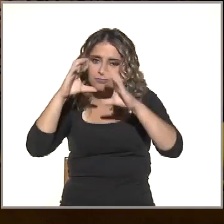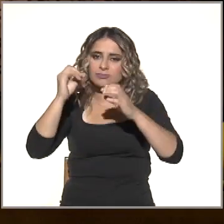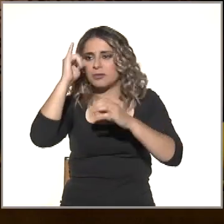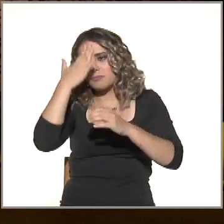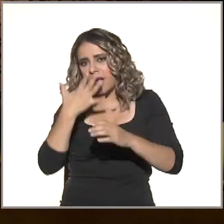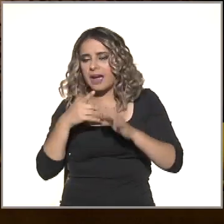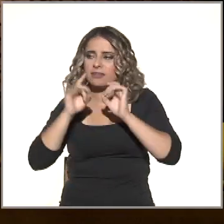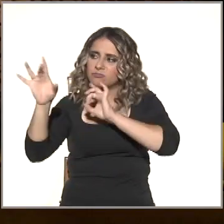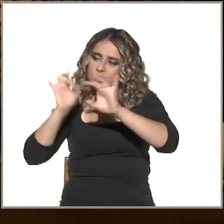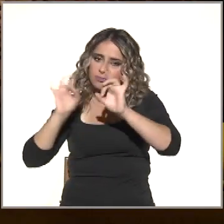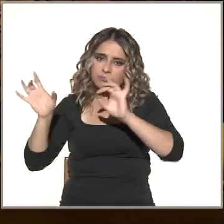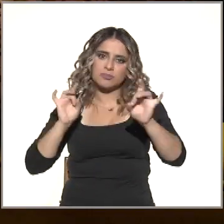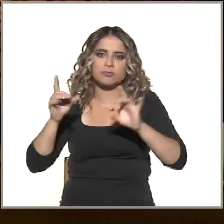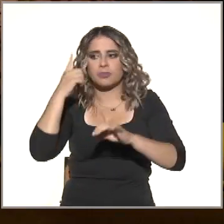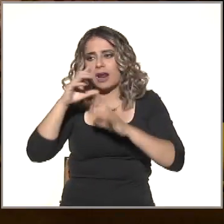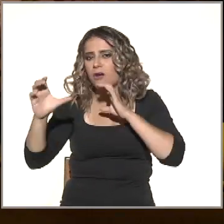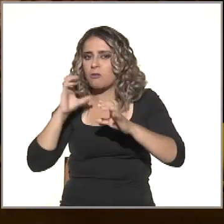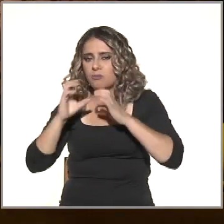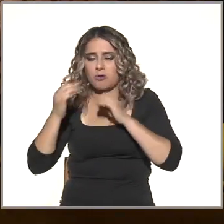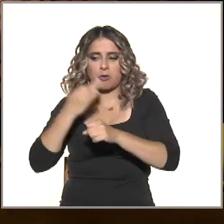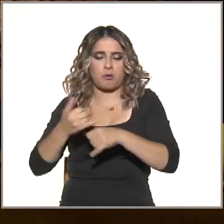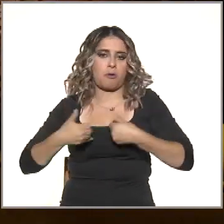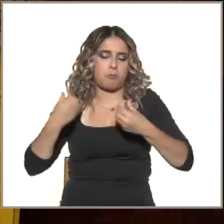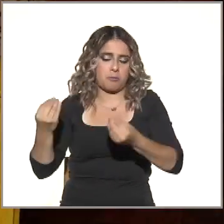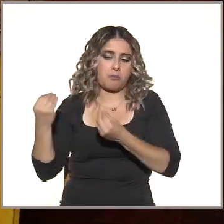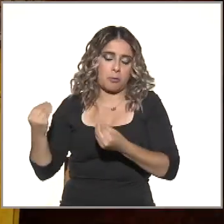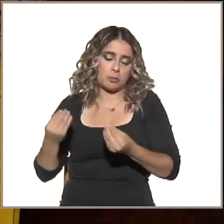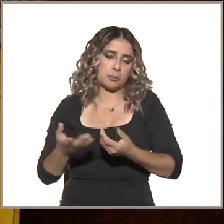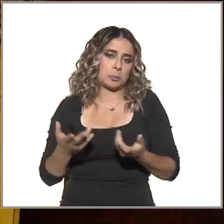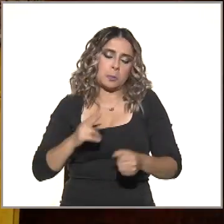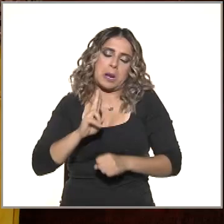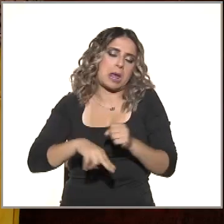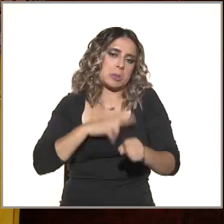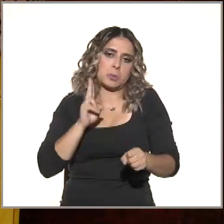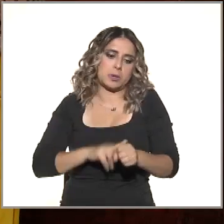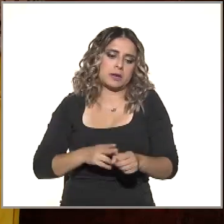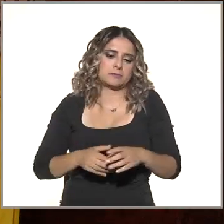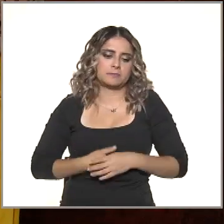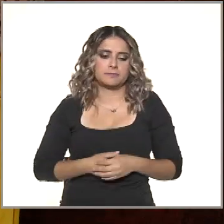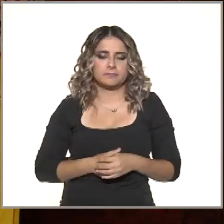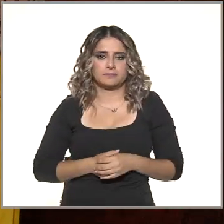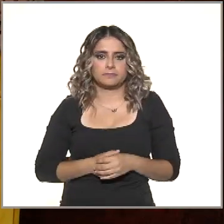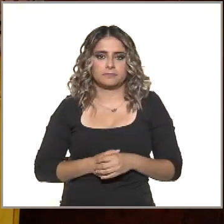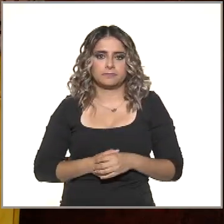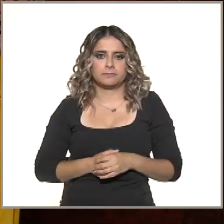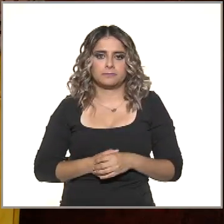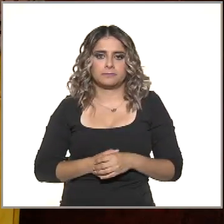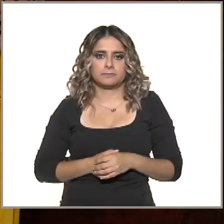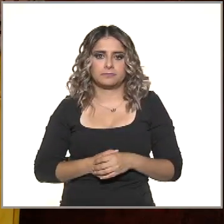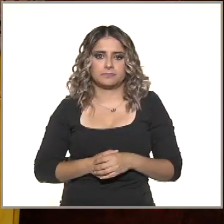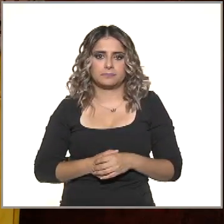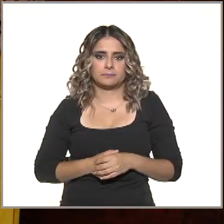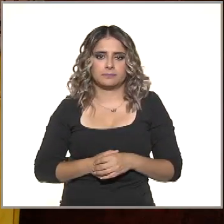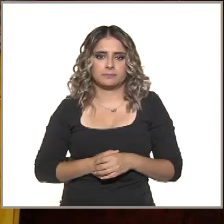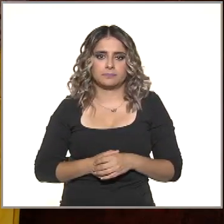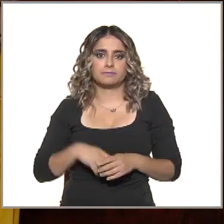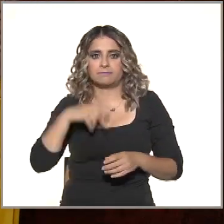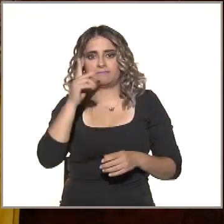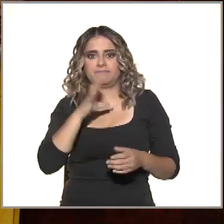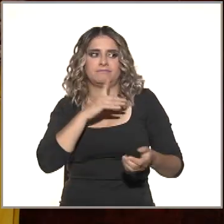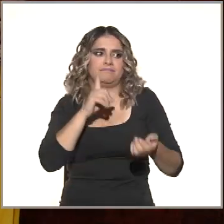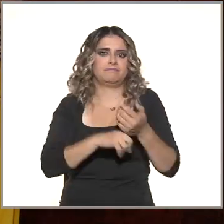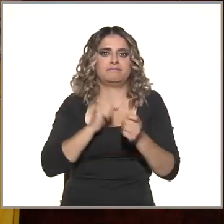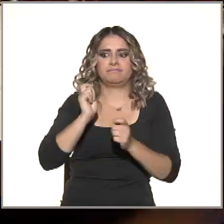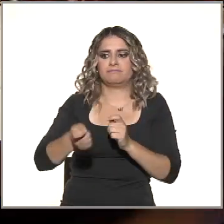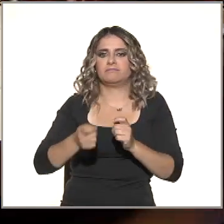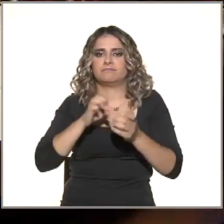nuevo elemento, ¿no? Para las nuevas generaciones. Claro, totalmente. Y es muy natural, ¿no? Muy orgánico. Muy orgánico. Pero muy ambiguo. Sí, también. O